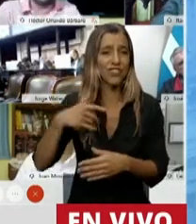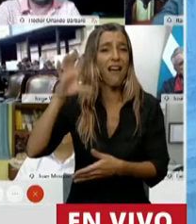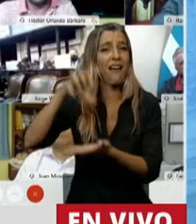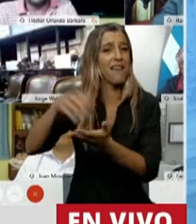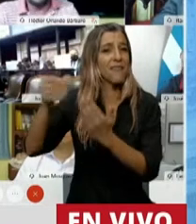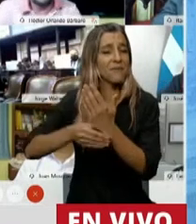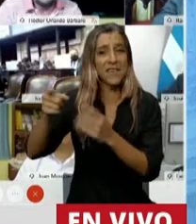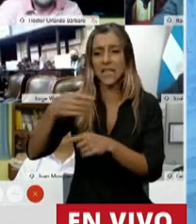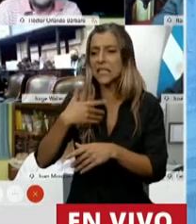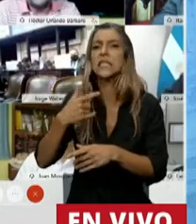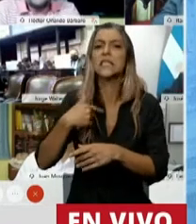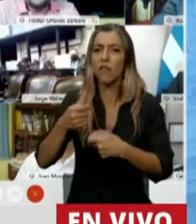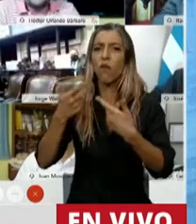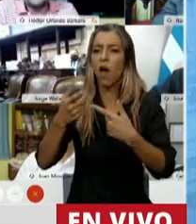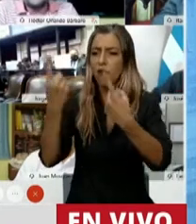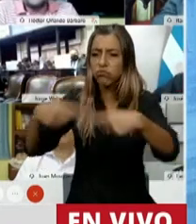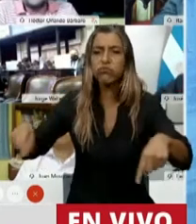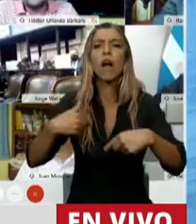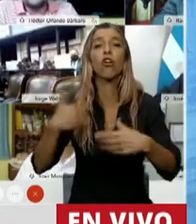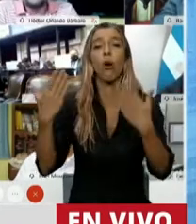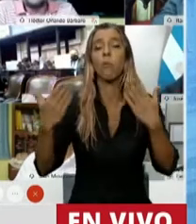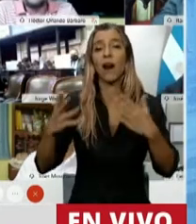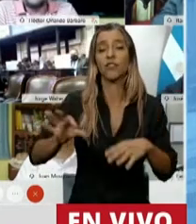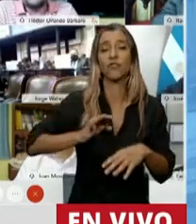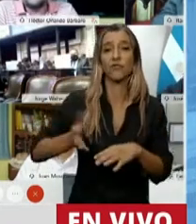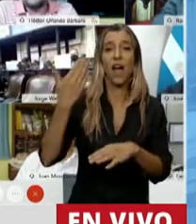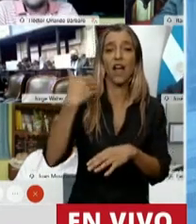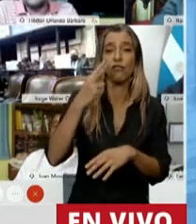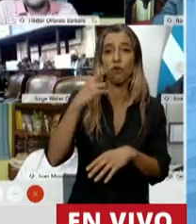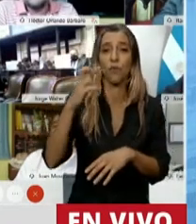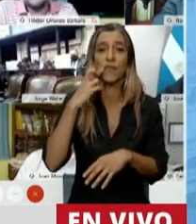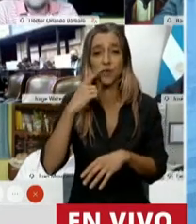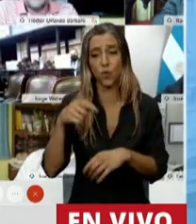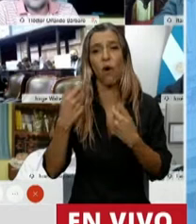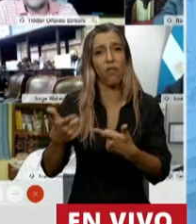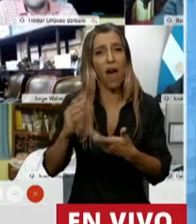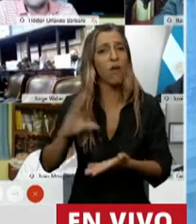del 2019 en el 1000%.